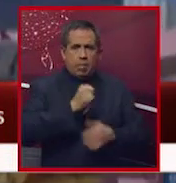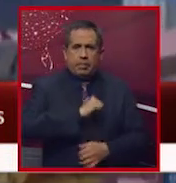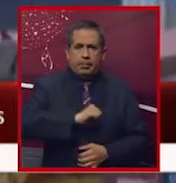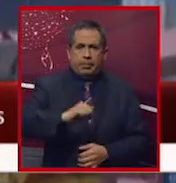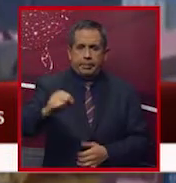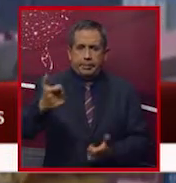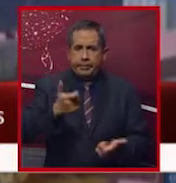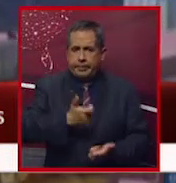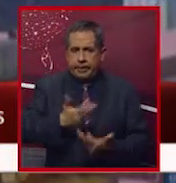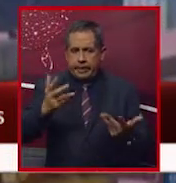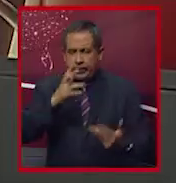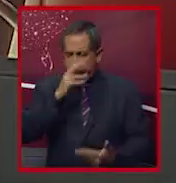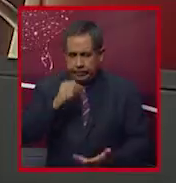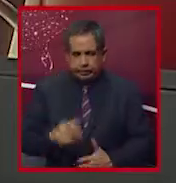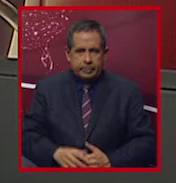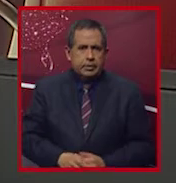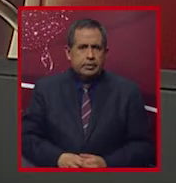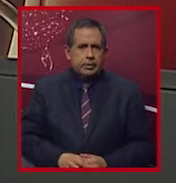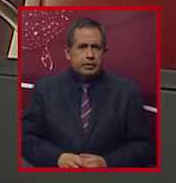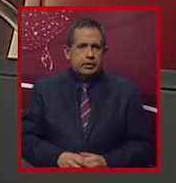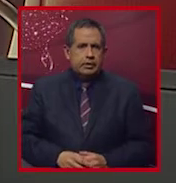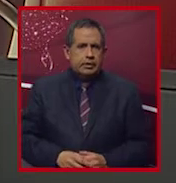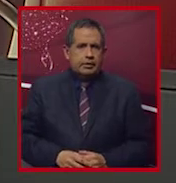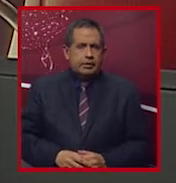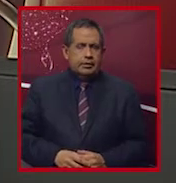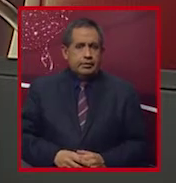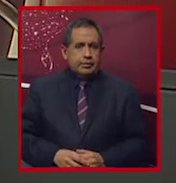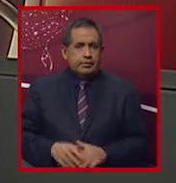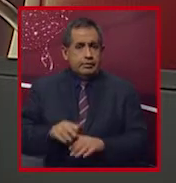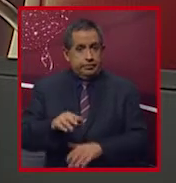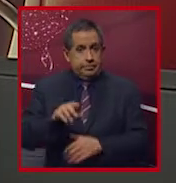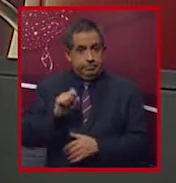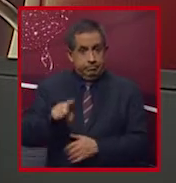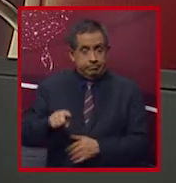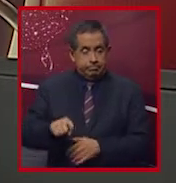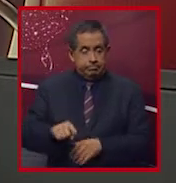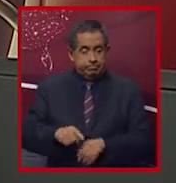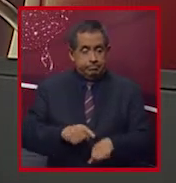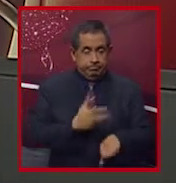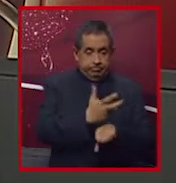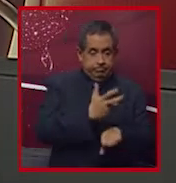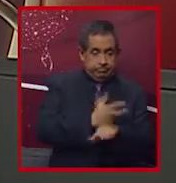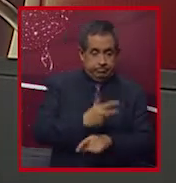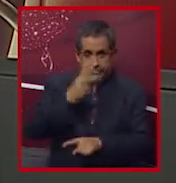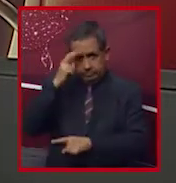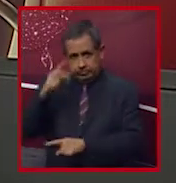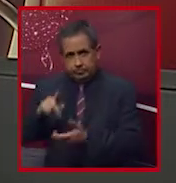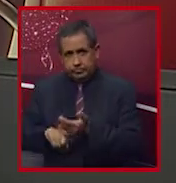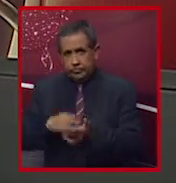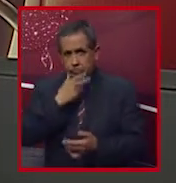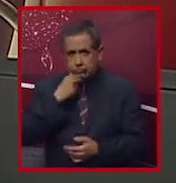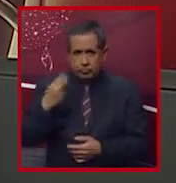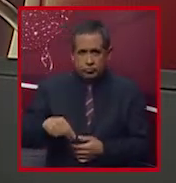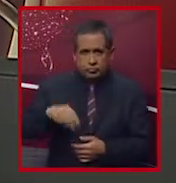inflación. Y sobre este referendo Estados Unidos-México, Mark